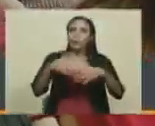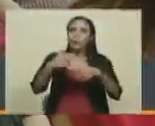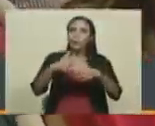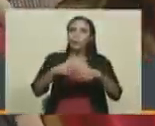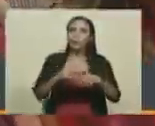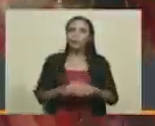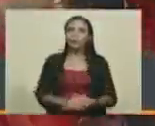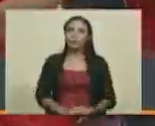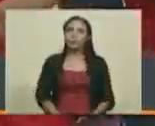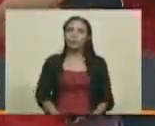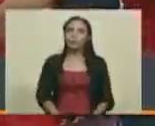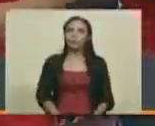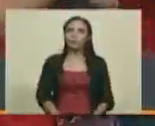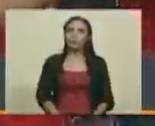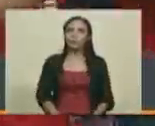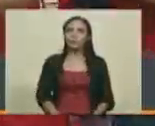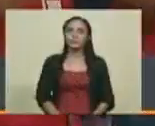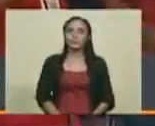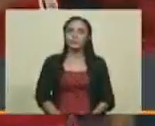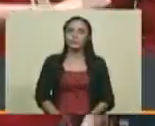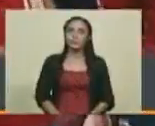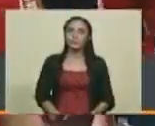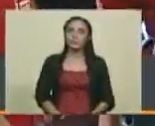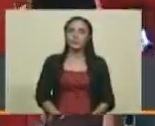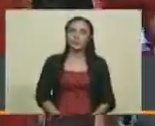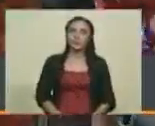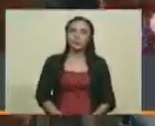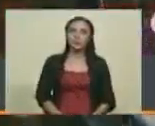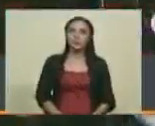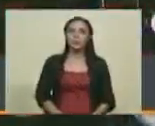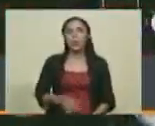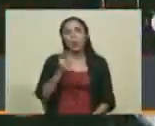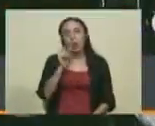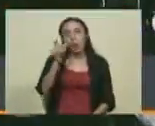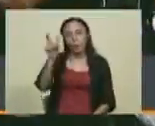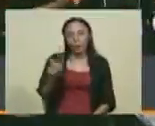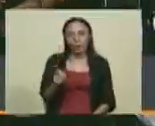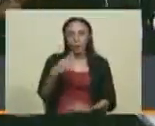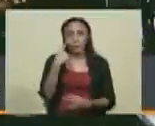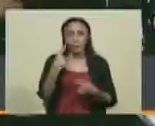José Luis Barráez, Guaro, que trabaja en el Zulia.